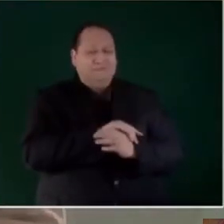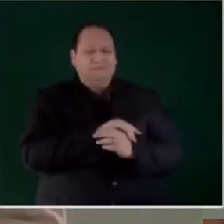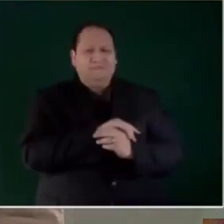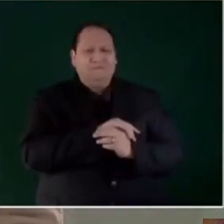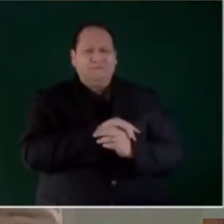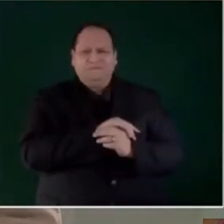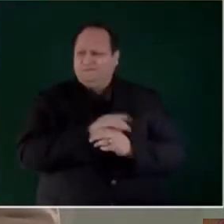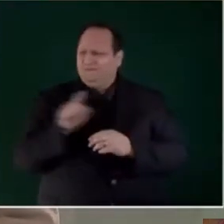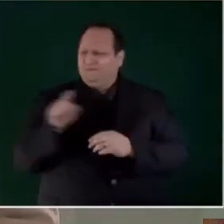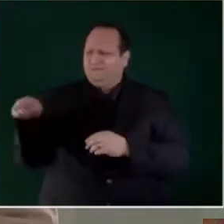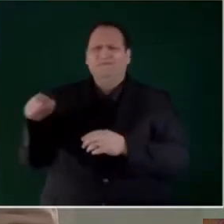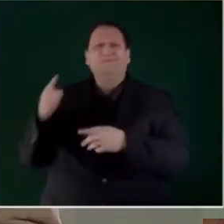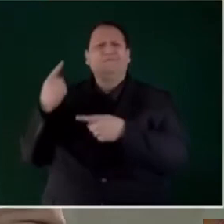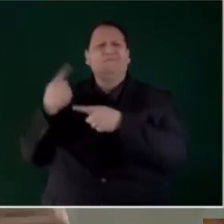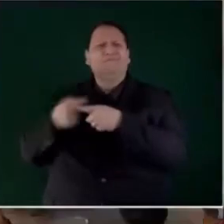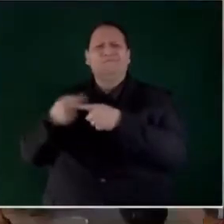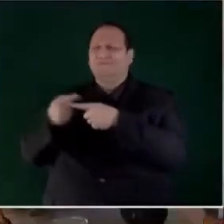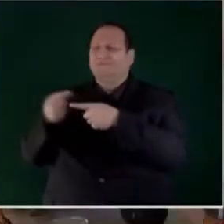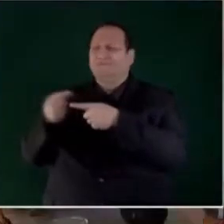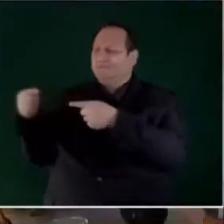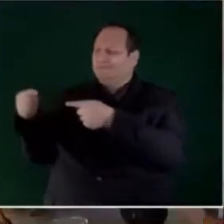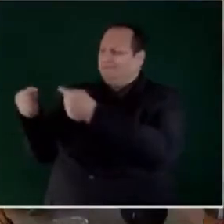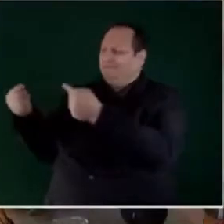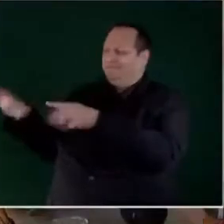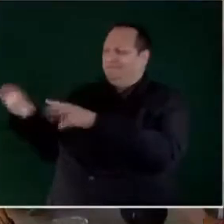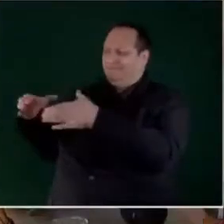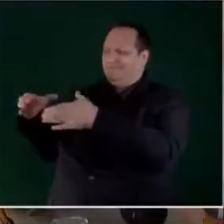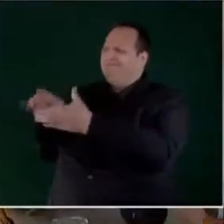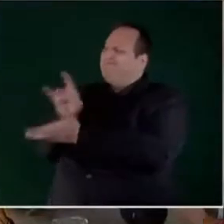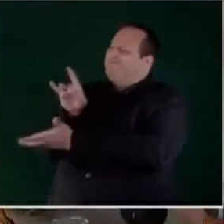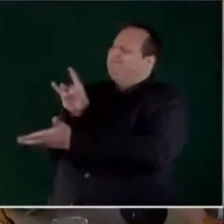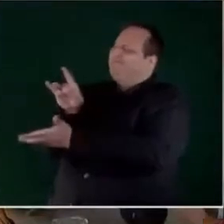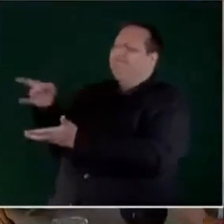¿qué sección ganaba la oposición?